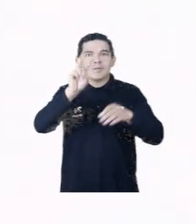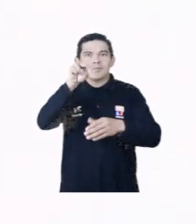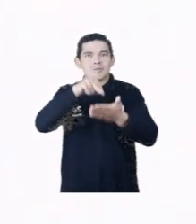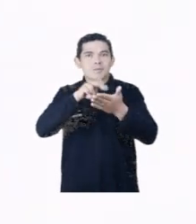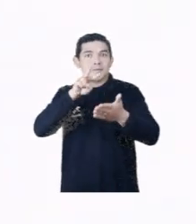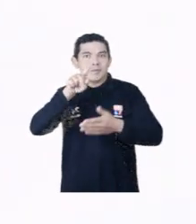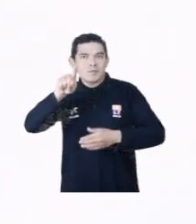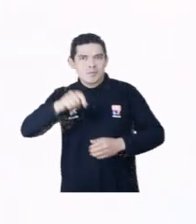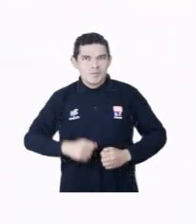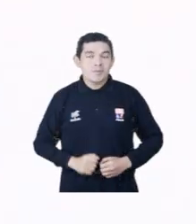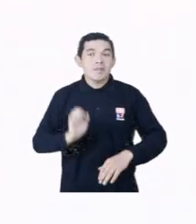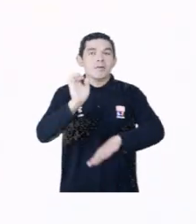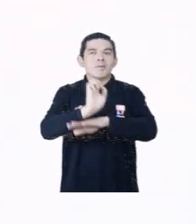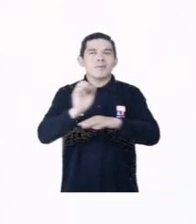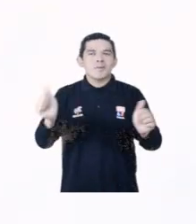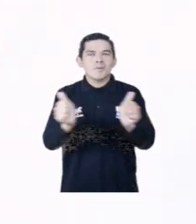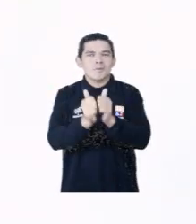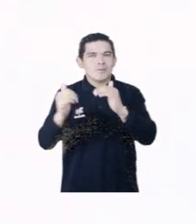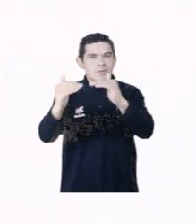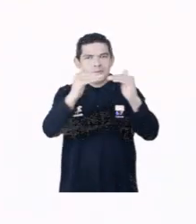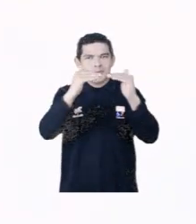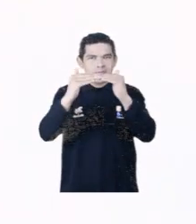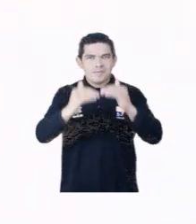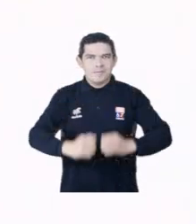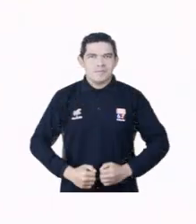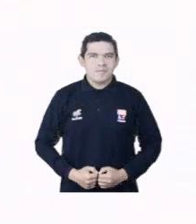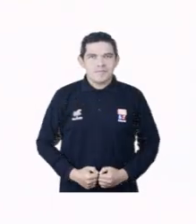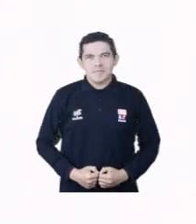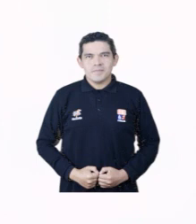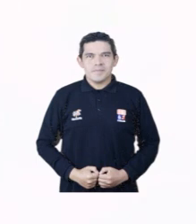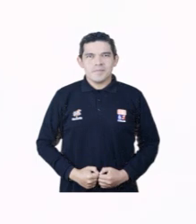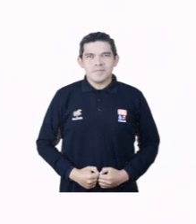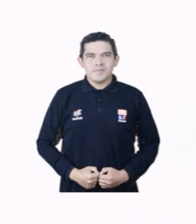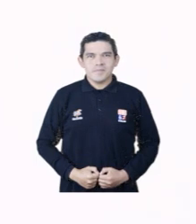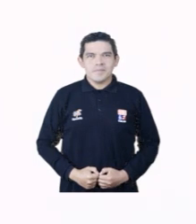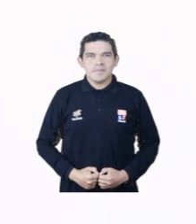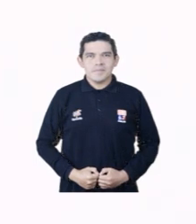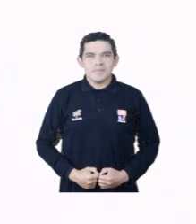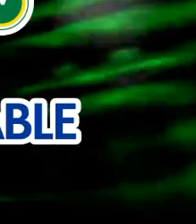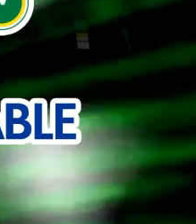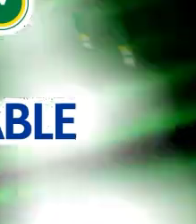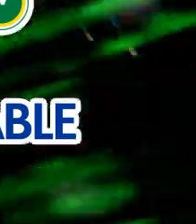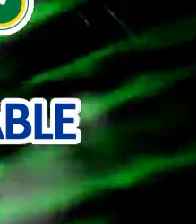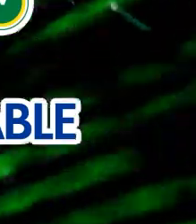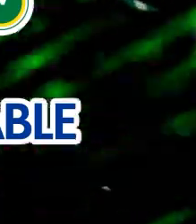Generales 2021. Ecuador unido en democracia.